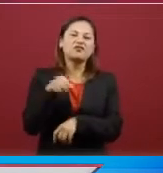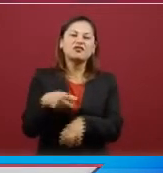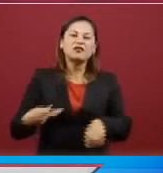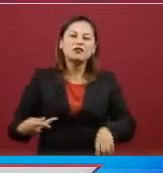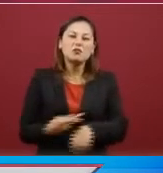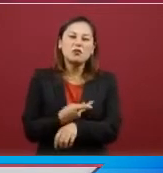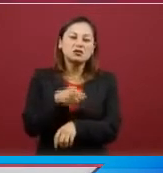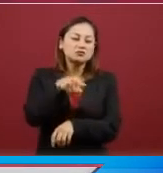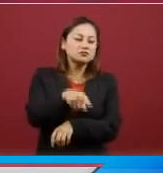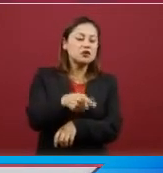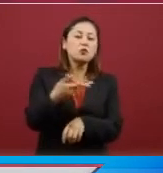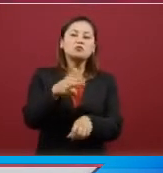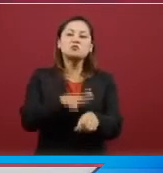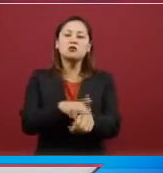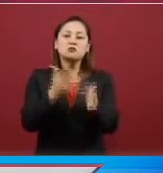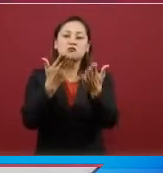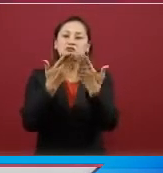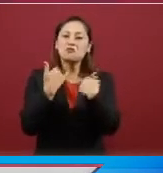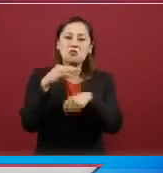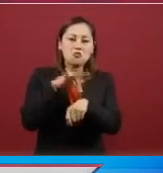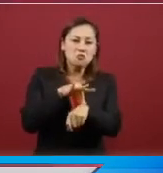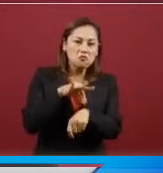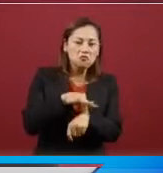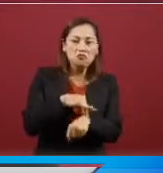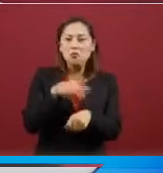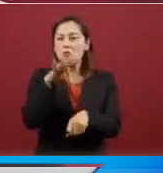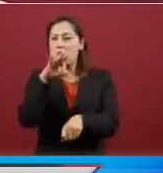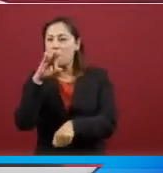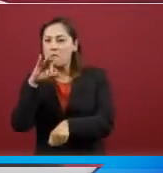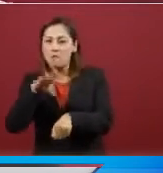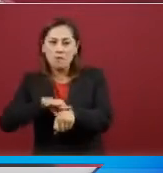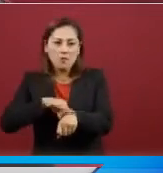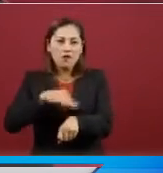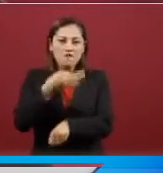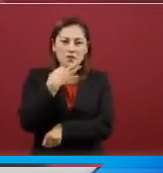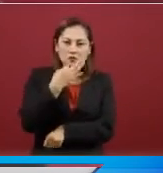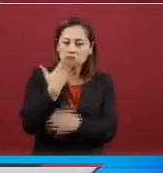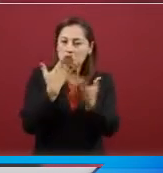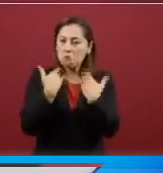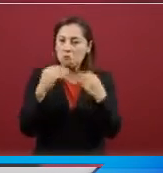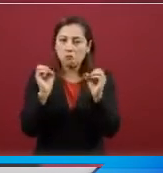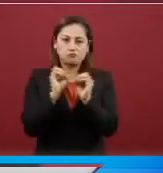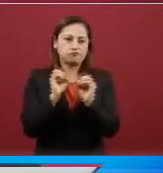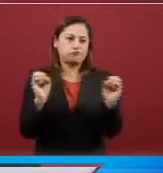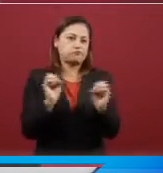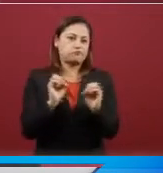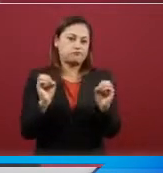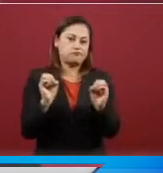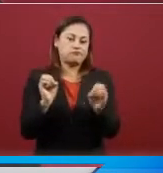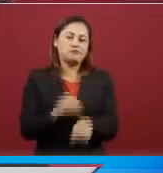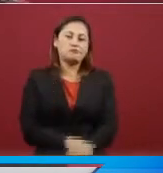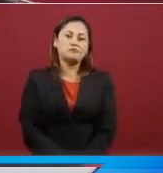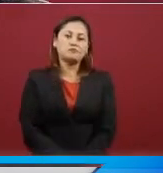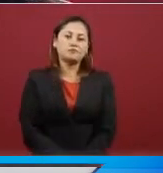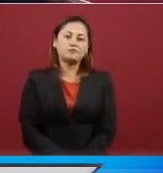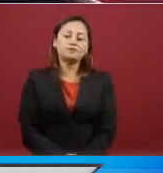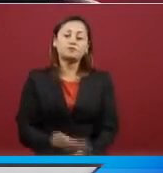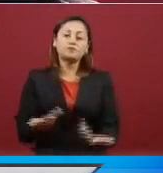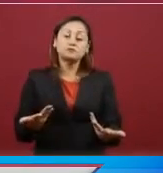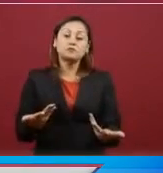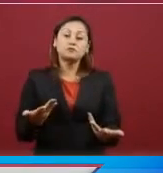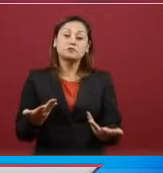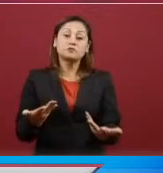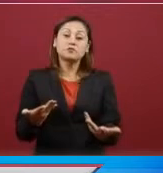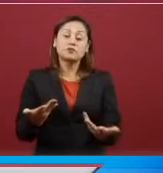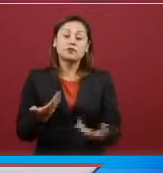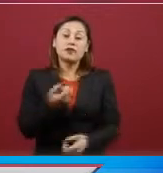a derechohabientes en el IMSS y en el ISSSTE, y el servicio a los que no son derechohabientes es más agudo el problema. No existe el derecho a la salud como lo indica el